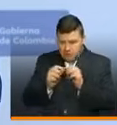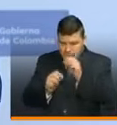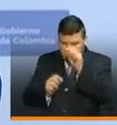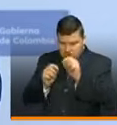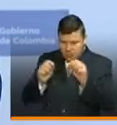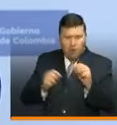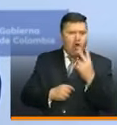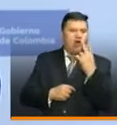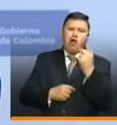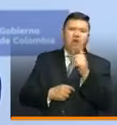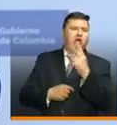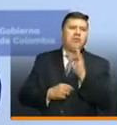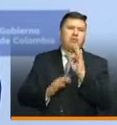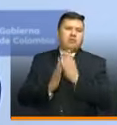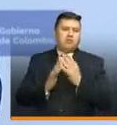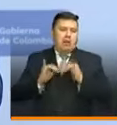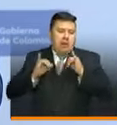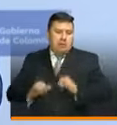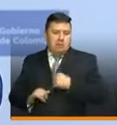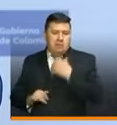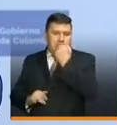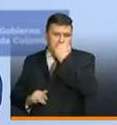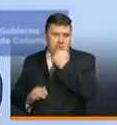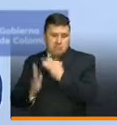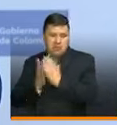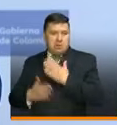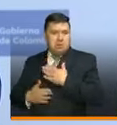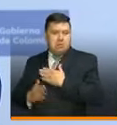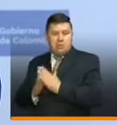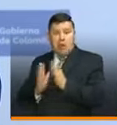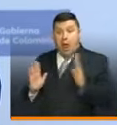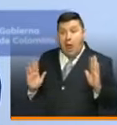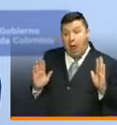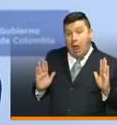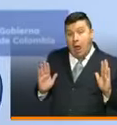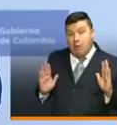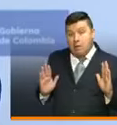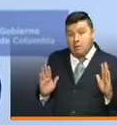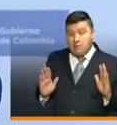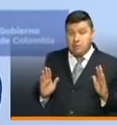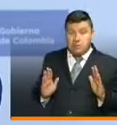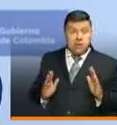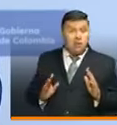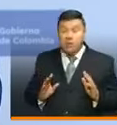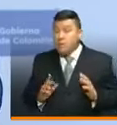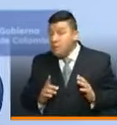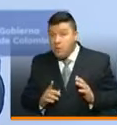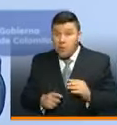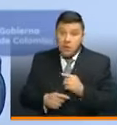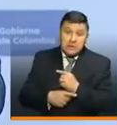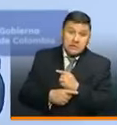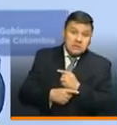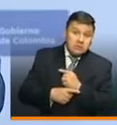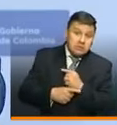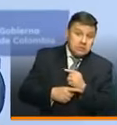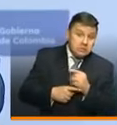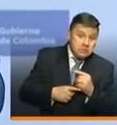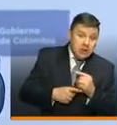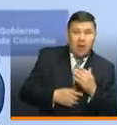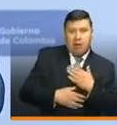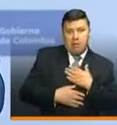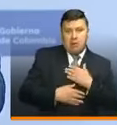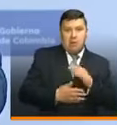que preferirían quedarse con sus manuales, pero en el caso de que no sea así, en una semana dispondremos no